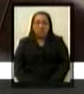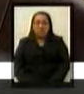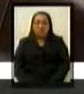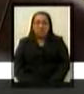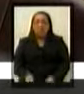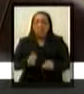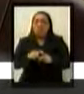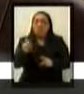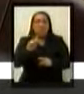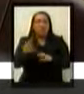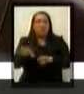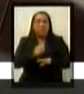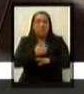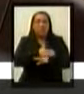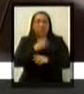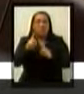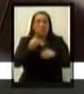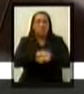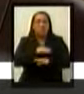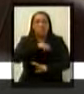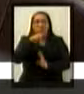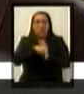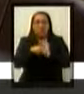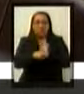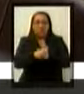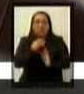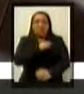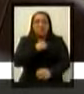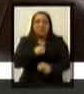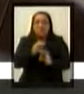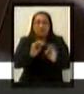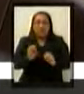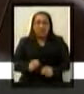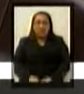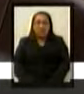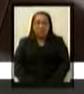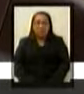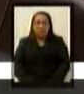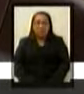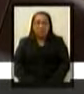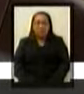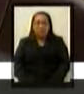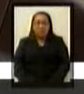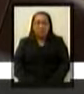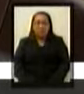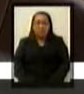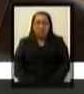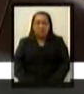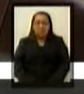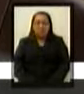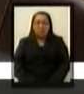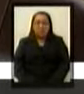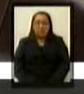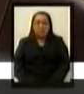no hemos debatido sobre el proyecto de ley del Ejecutivo, sino sobre un apócrifo texto